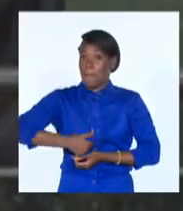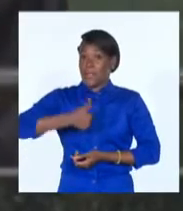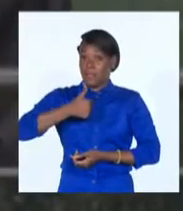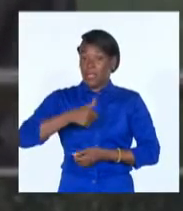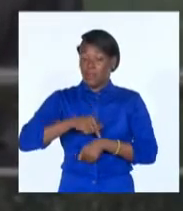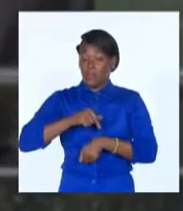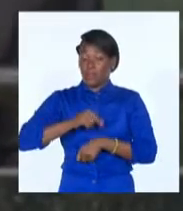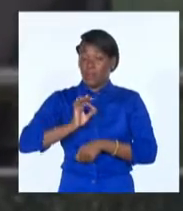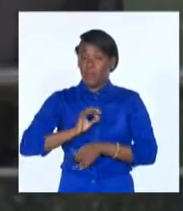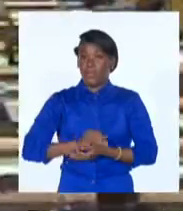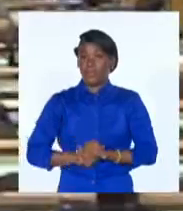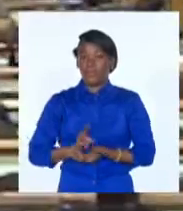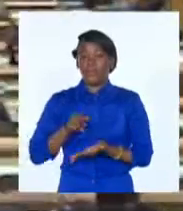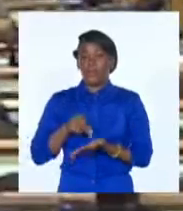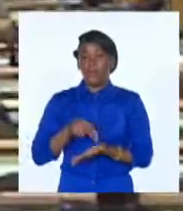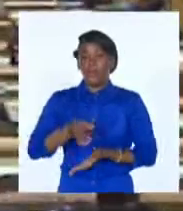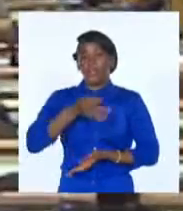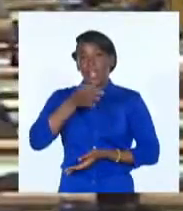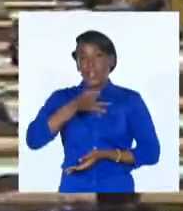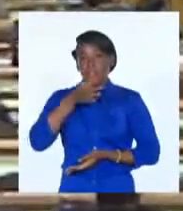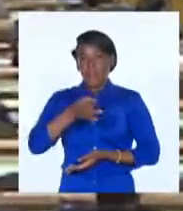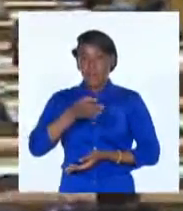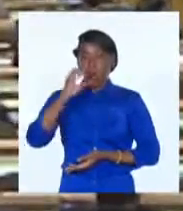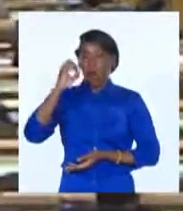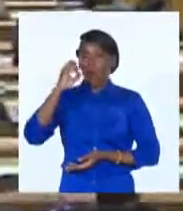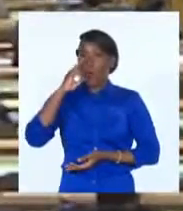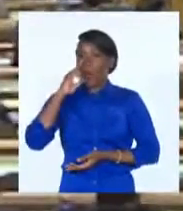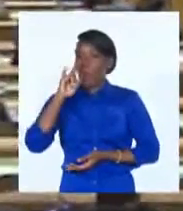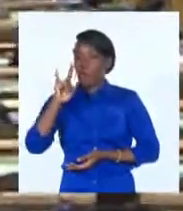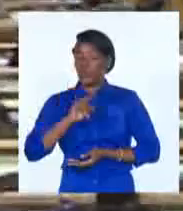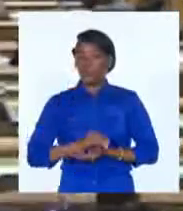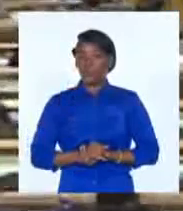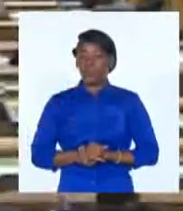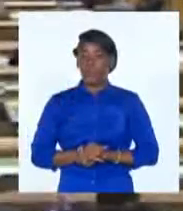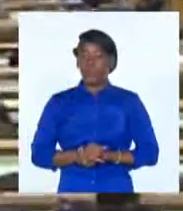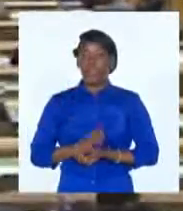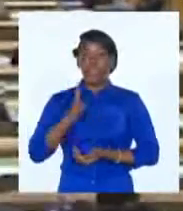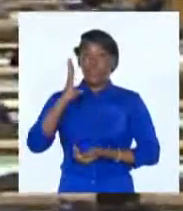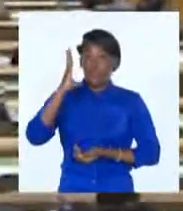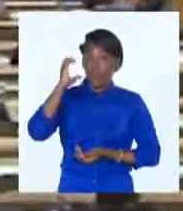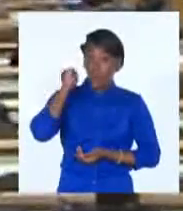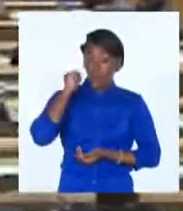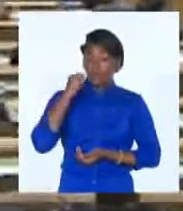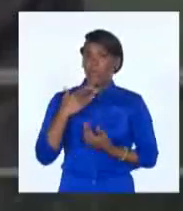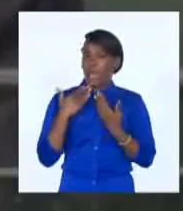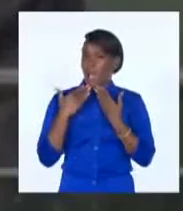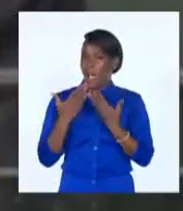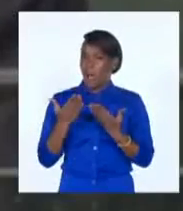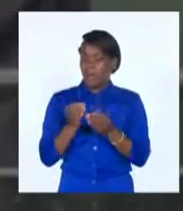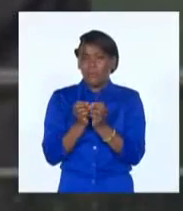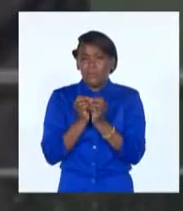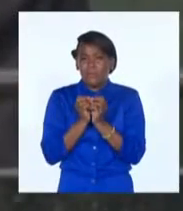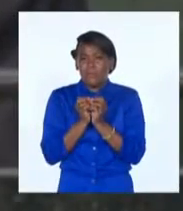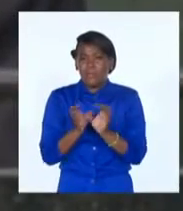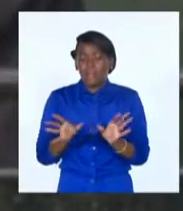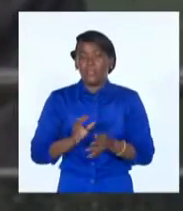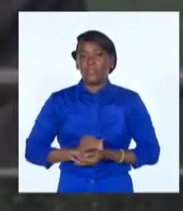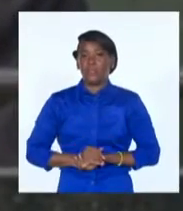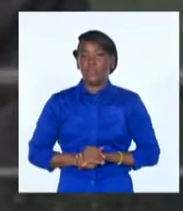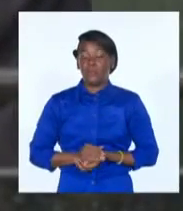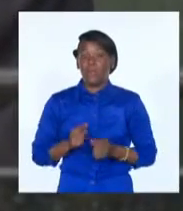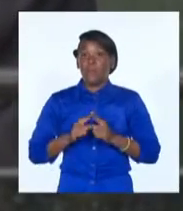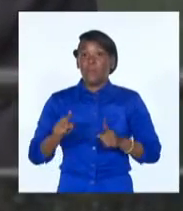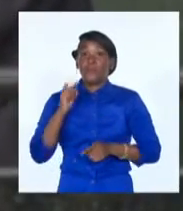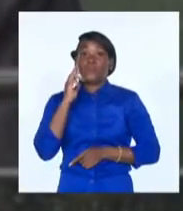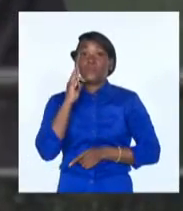Ministros, habló a la comunidad internacional. Con la voz firme y enérgica de siempre, Raúl evocó las razones que en